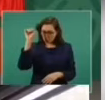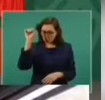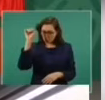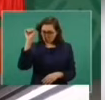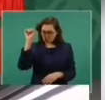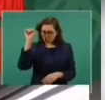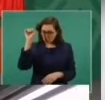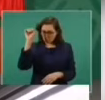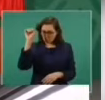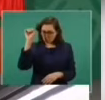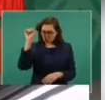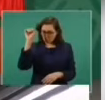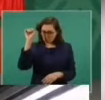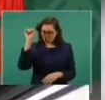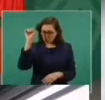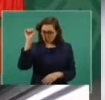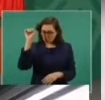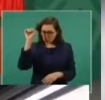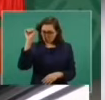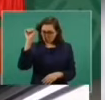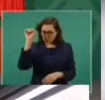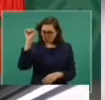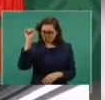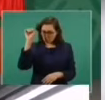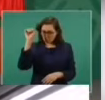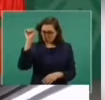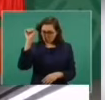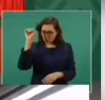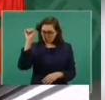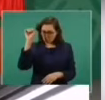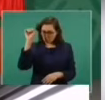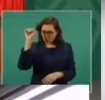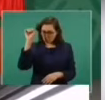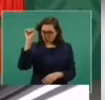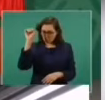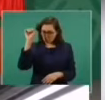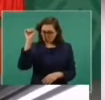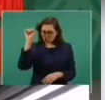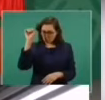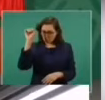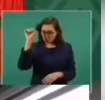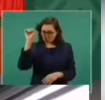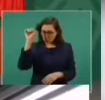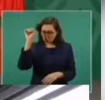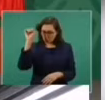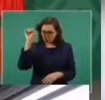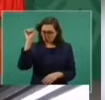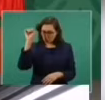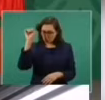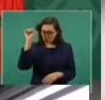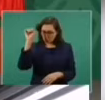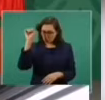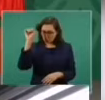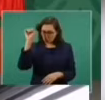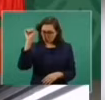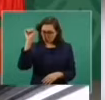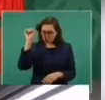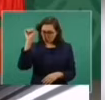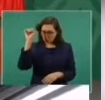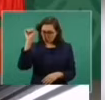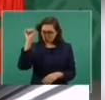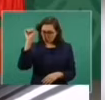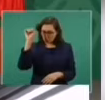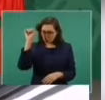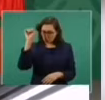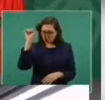todo mundo puede escribir, todo mexicano, de hecho, hasta extranjeros han dado las gracias, ¿sí? En la página